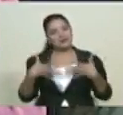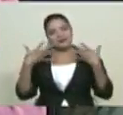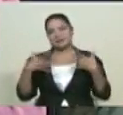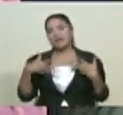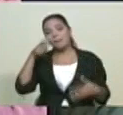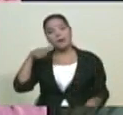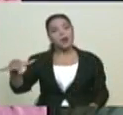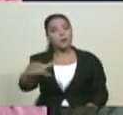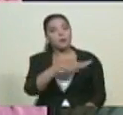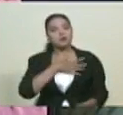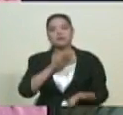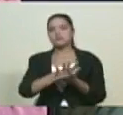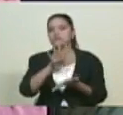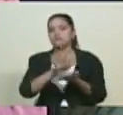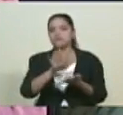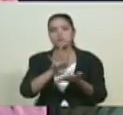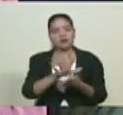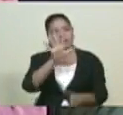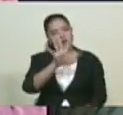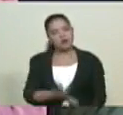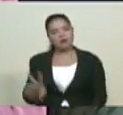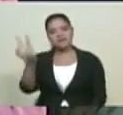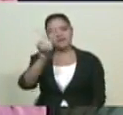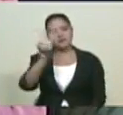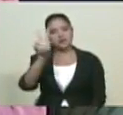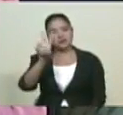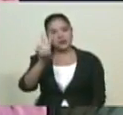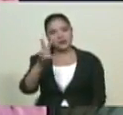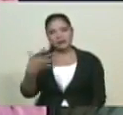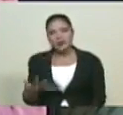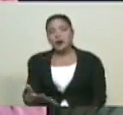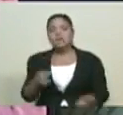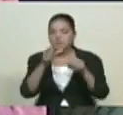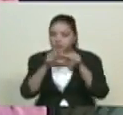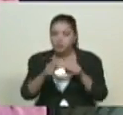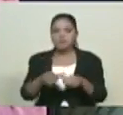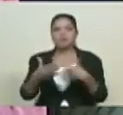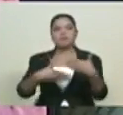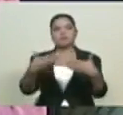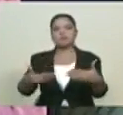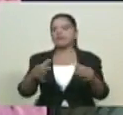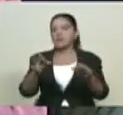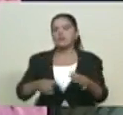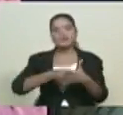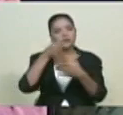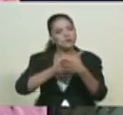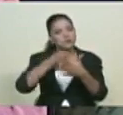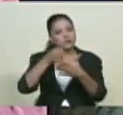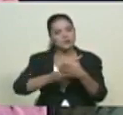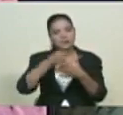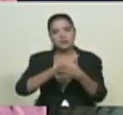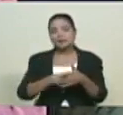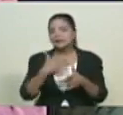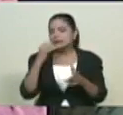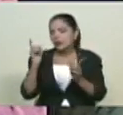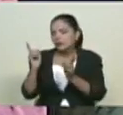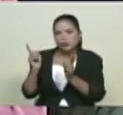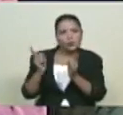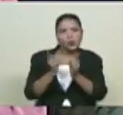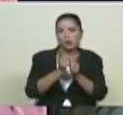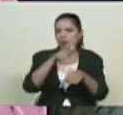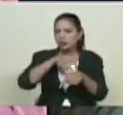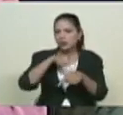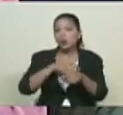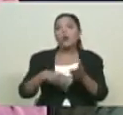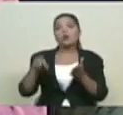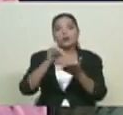pueblo pacífico de la República Bolivariana de Venezuela. Continuemos haciendo historia, y en breves horas daremos